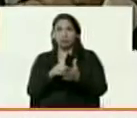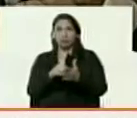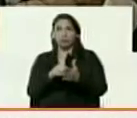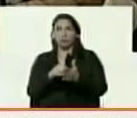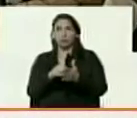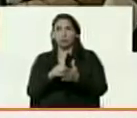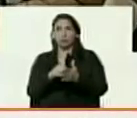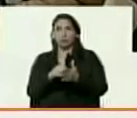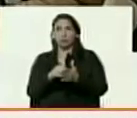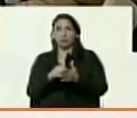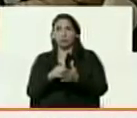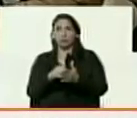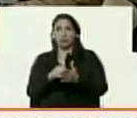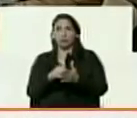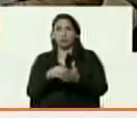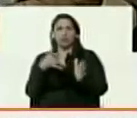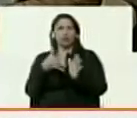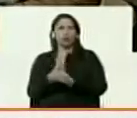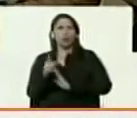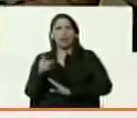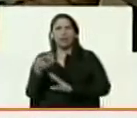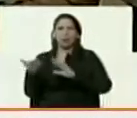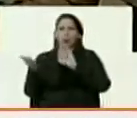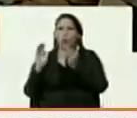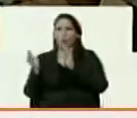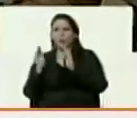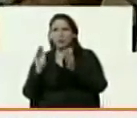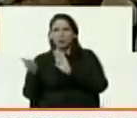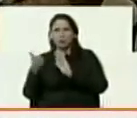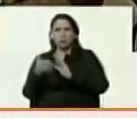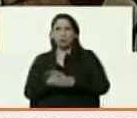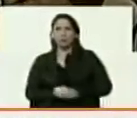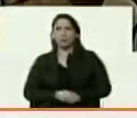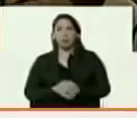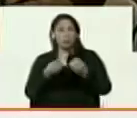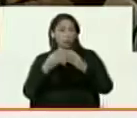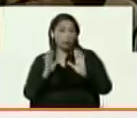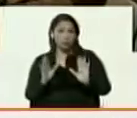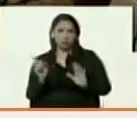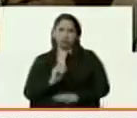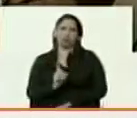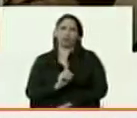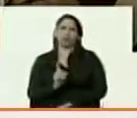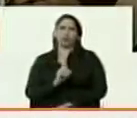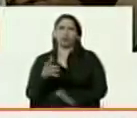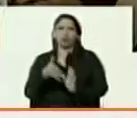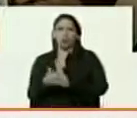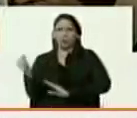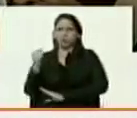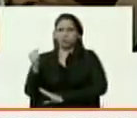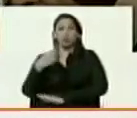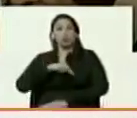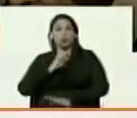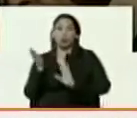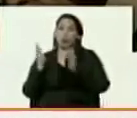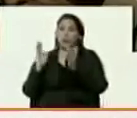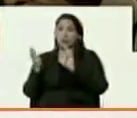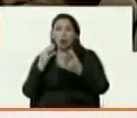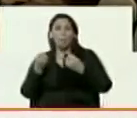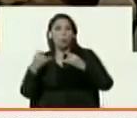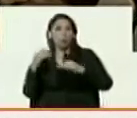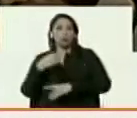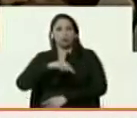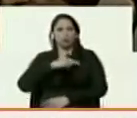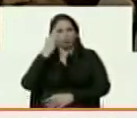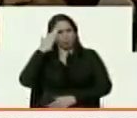que se incorpore. ¿Respecto a esto ha habido una conversación en la mesa de diálogo? Bueno, no, sobre el desacato hemos conversado muchísimo, ¿no?